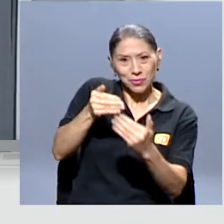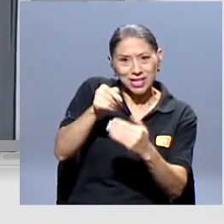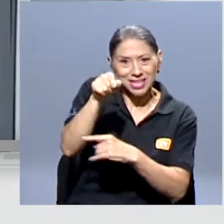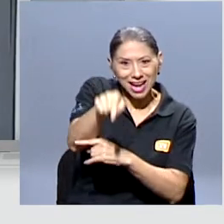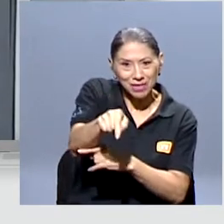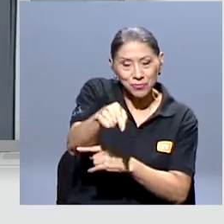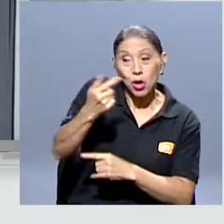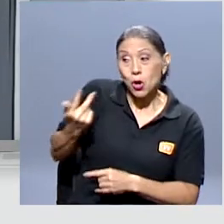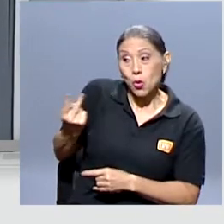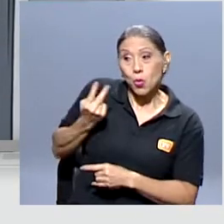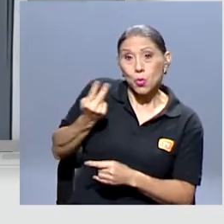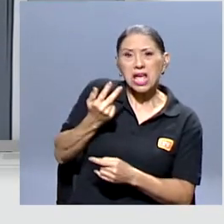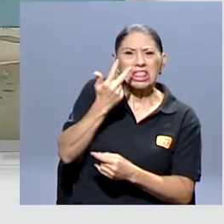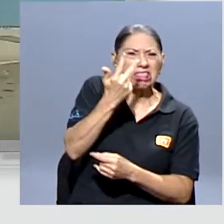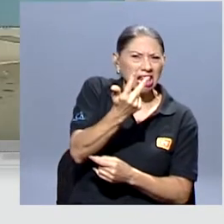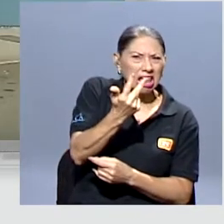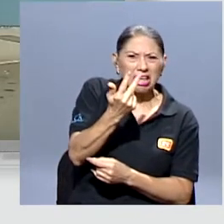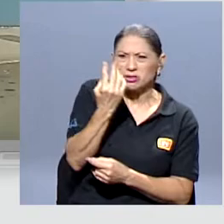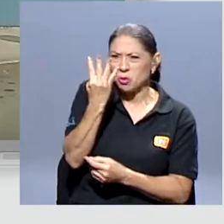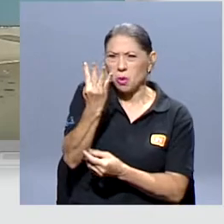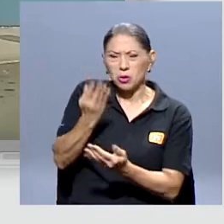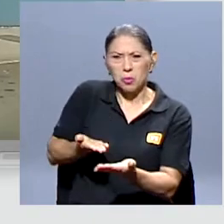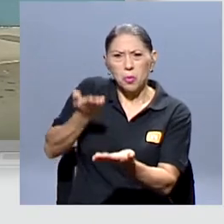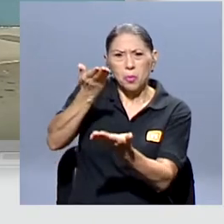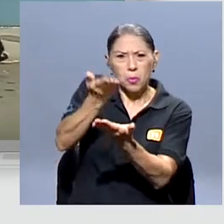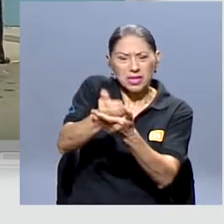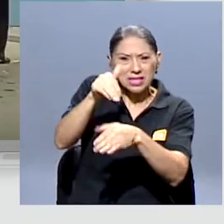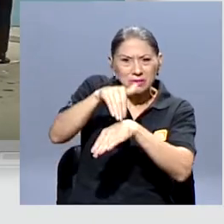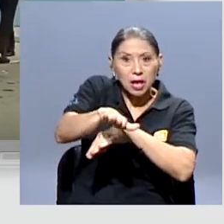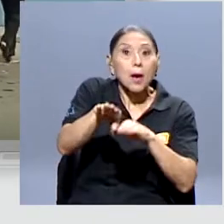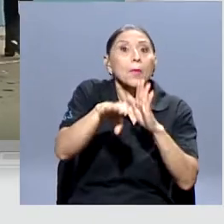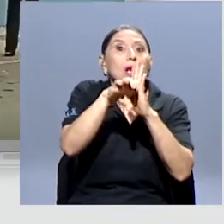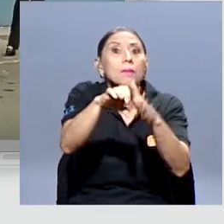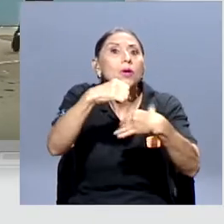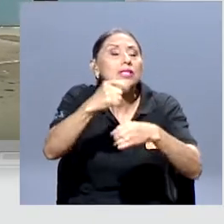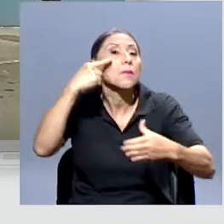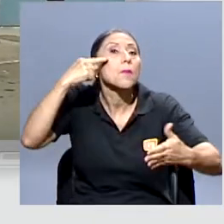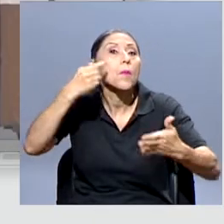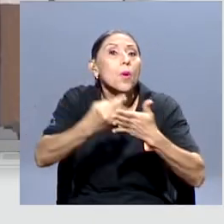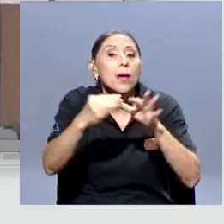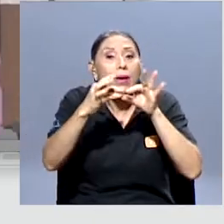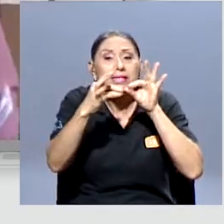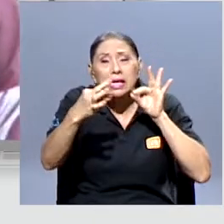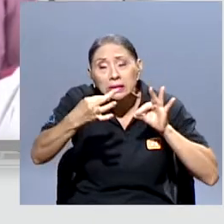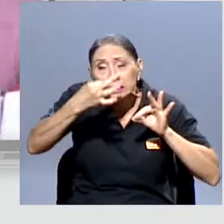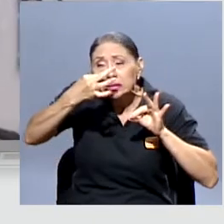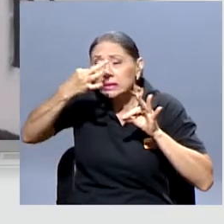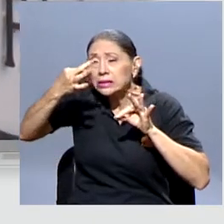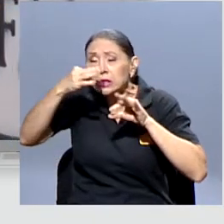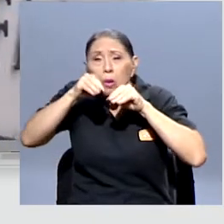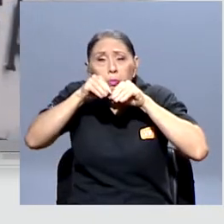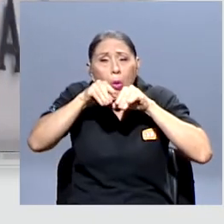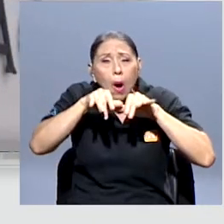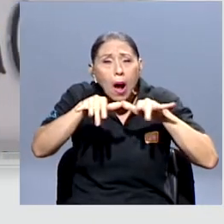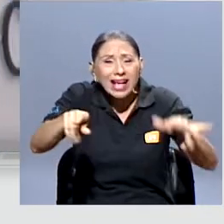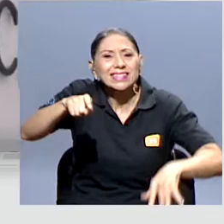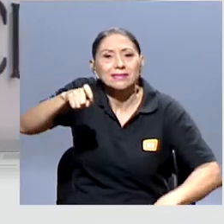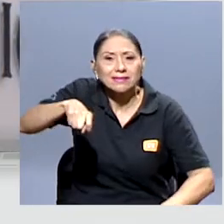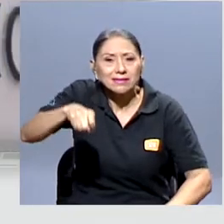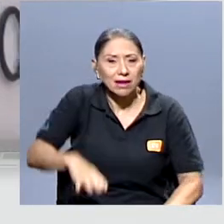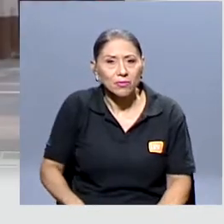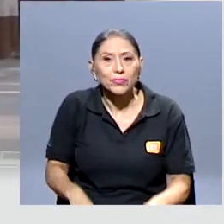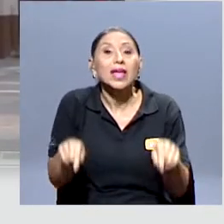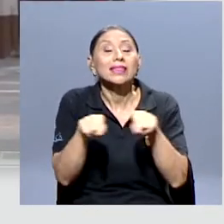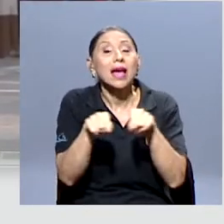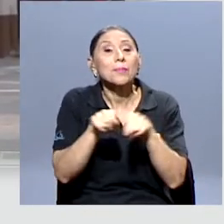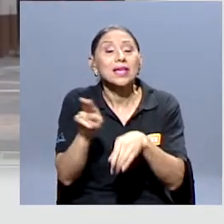3 o 4 propuestas en varios momentos, entre ellos el testeo masivo, que seguimos insistiendo que es necesario hacerlo, también uh-huh. que se utilicen